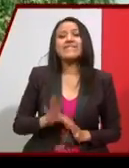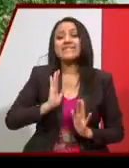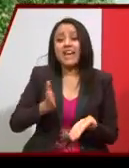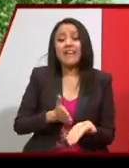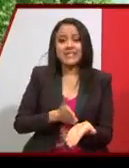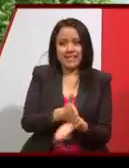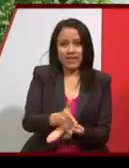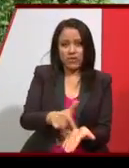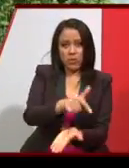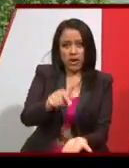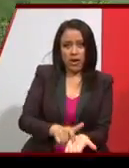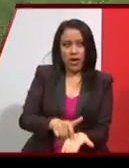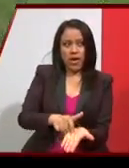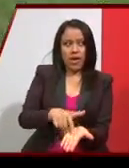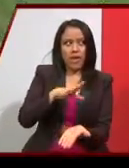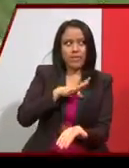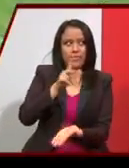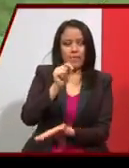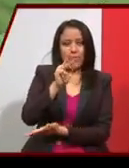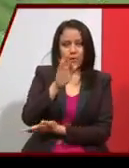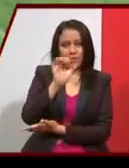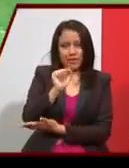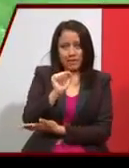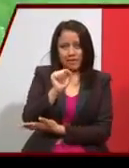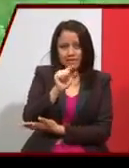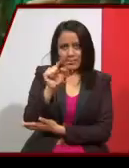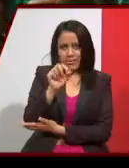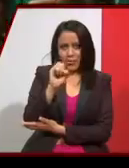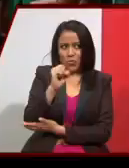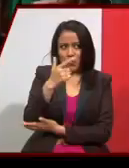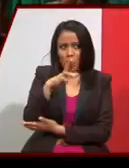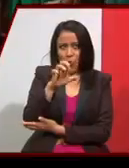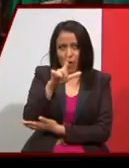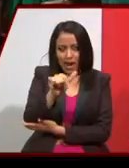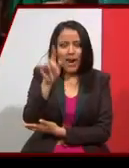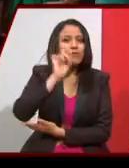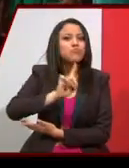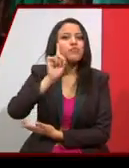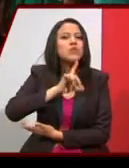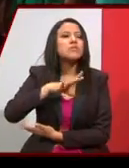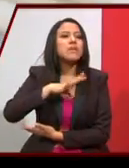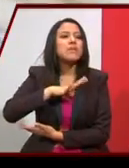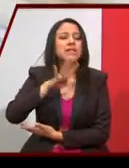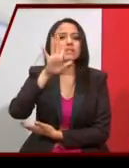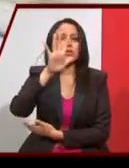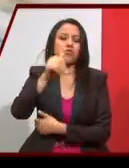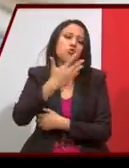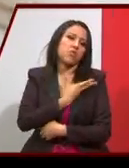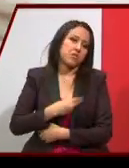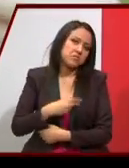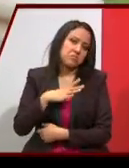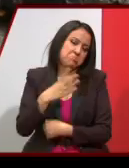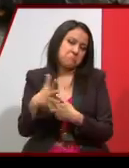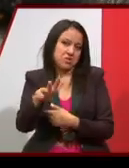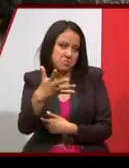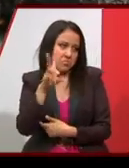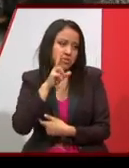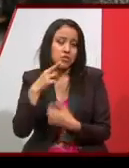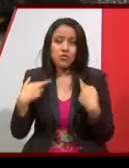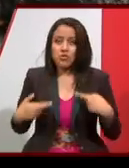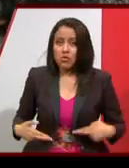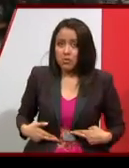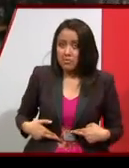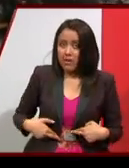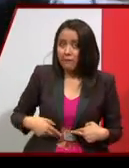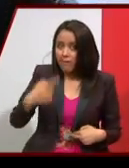Llegamos a Pahuatzintla, Tamalcuatitla y Soguala. Ahí, las mujeres en promedio tienen 5 hijos. Sin duda, vestirlos no